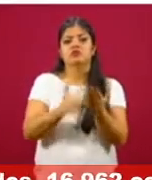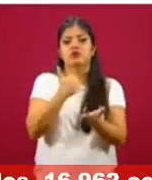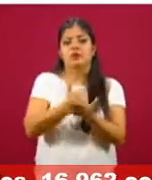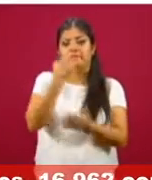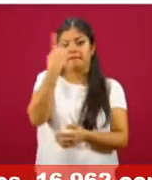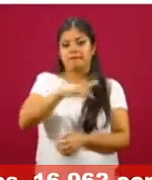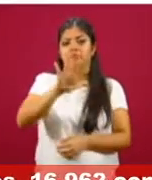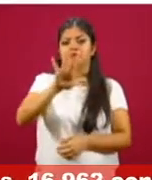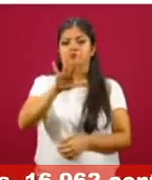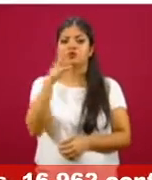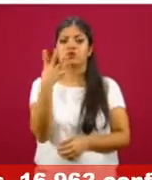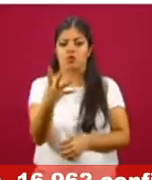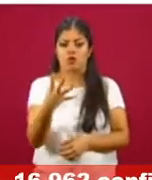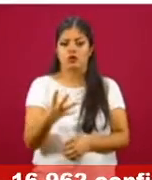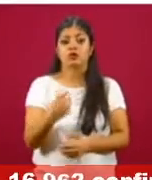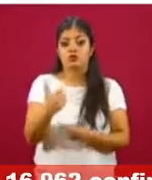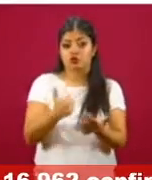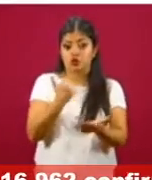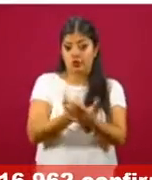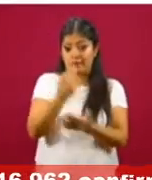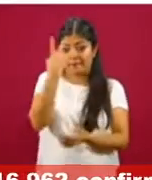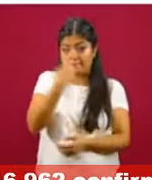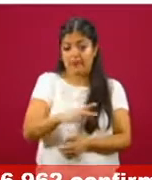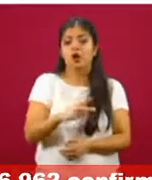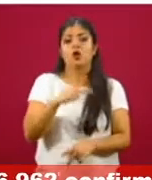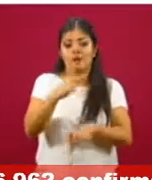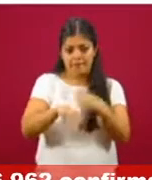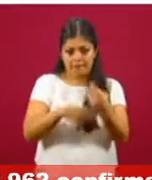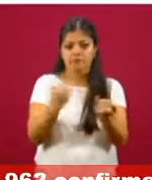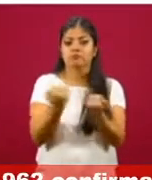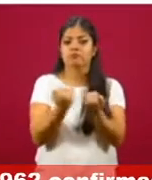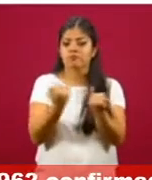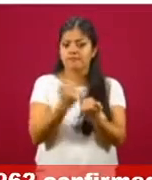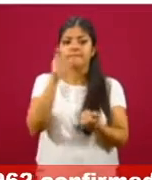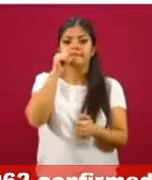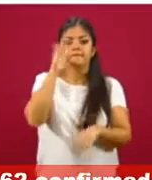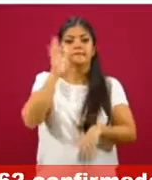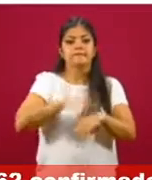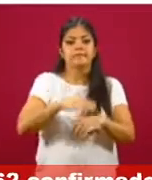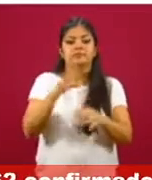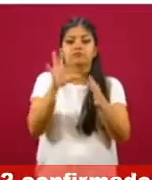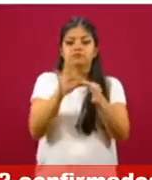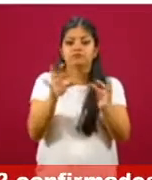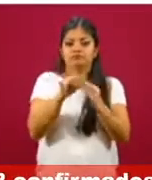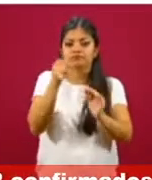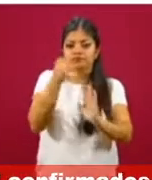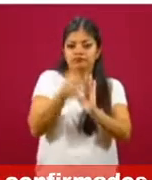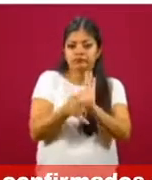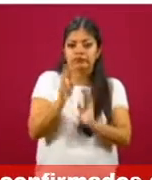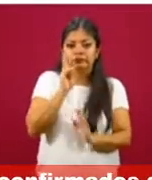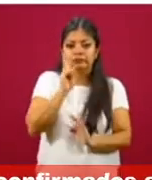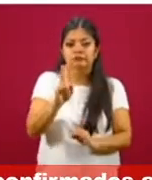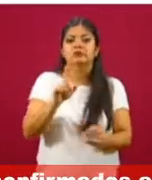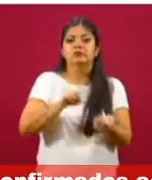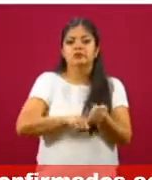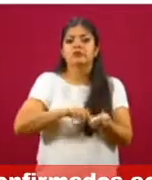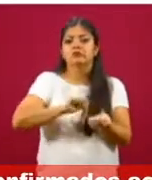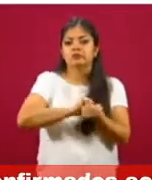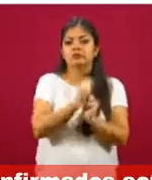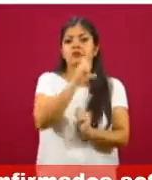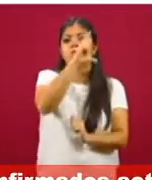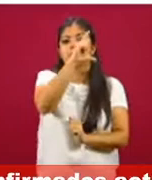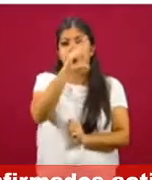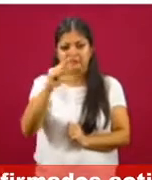con 54%. La Ciudad de México, lo detallaremos también mañana lunes, muestra ya claramente la tendencia de